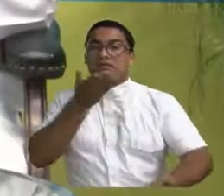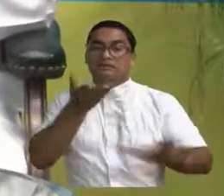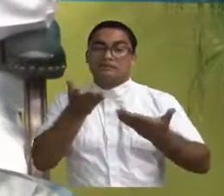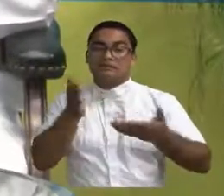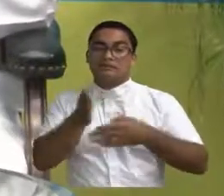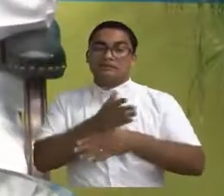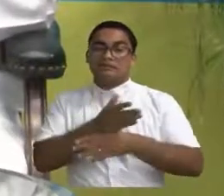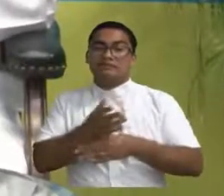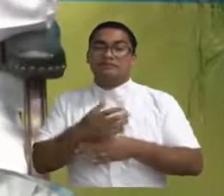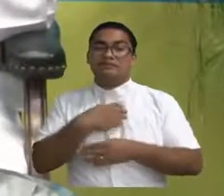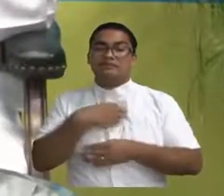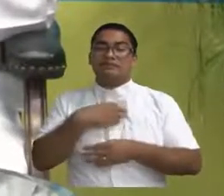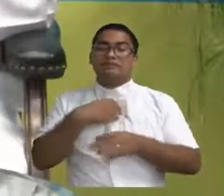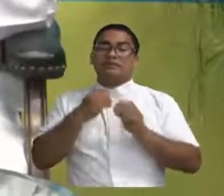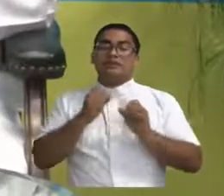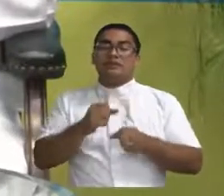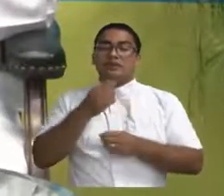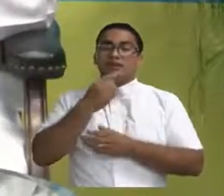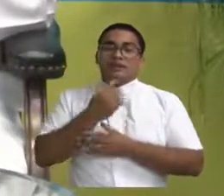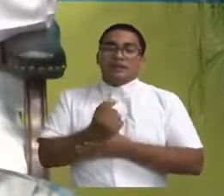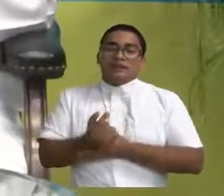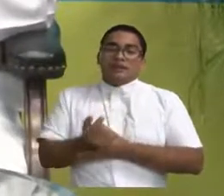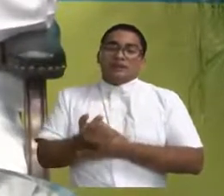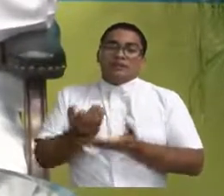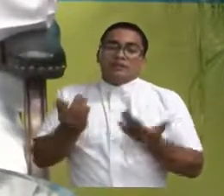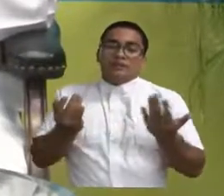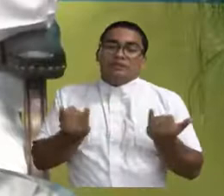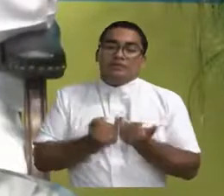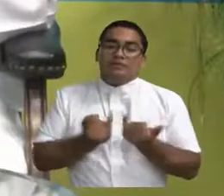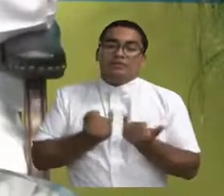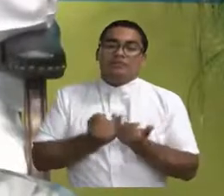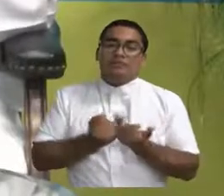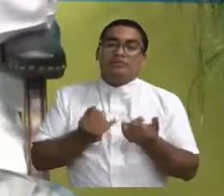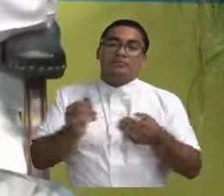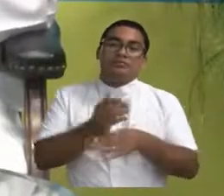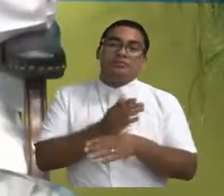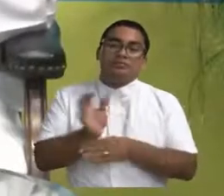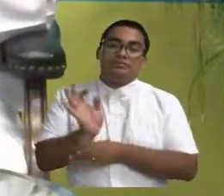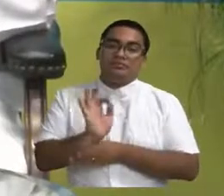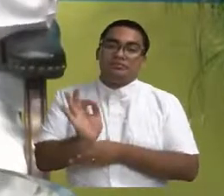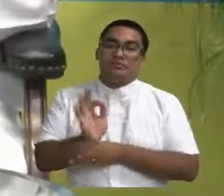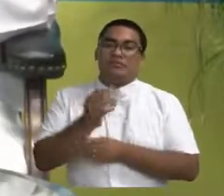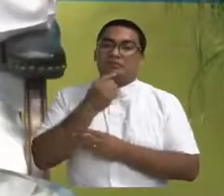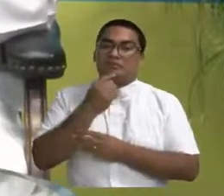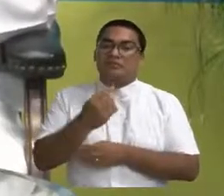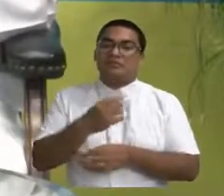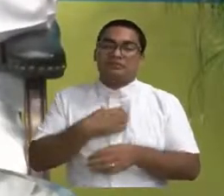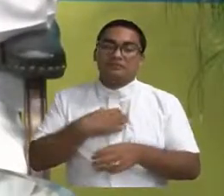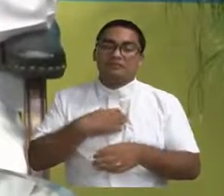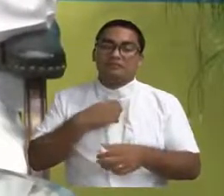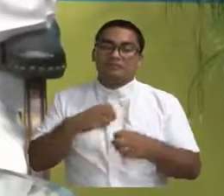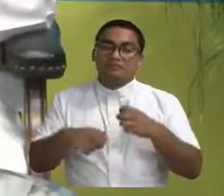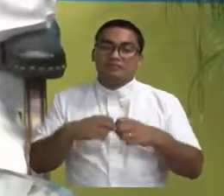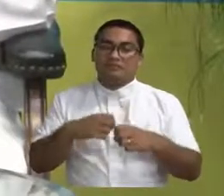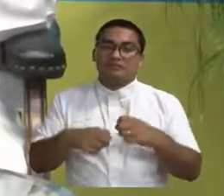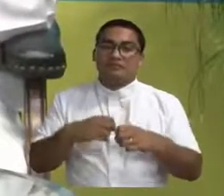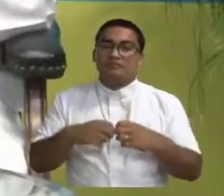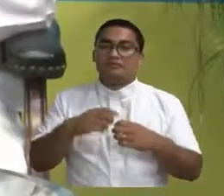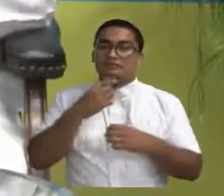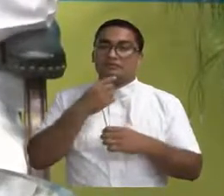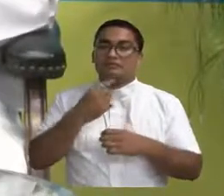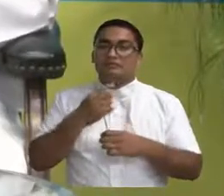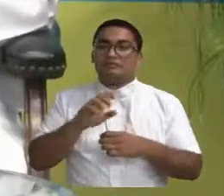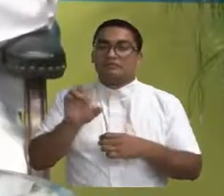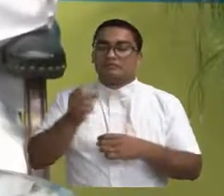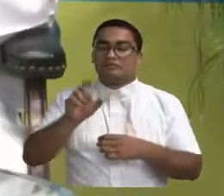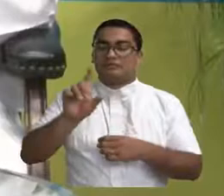nosotros decimos, de poder detectarla. Puede ser de diferentes maneras. Son niños aquellos que hacen lesiones a nivel de piel, sobre todo la neumonía por estafilococo, y que